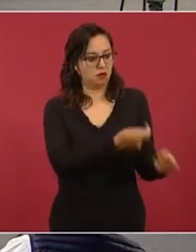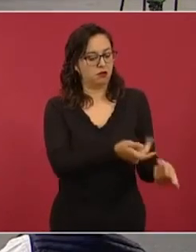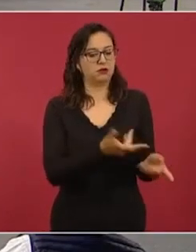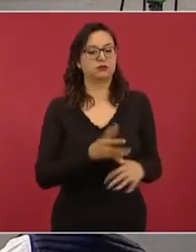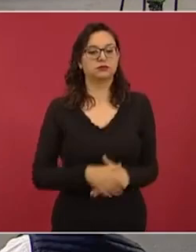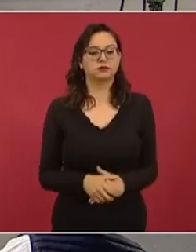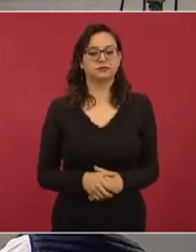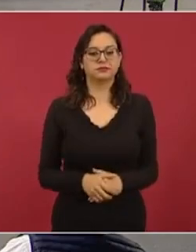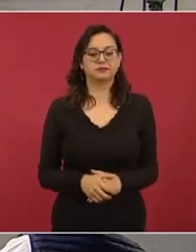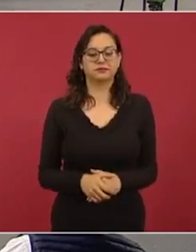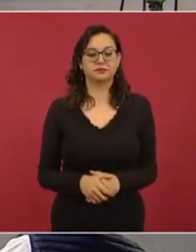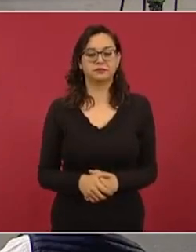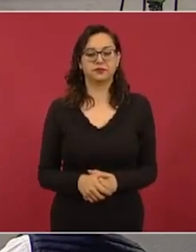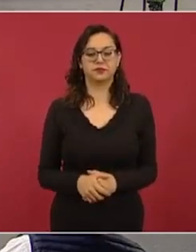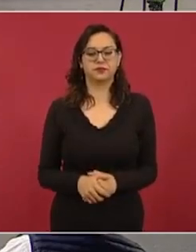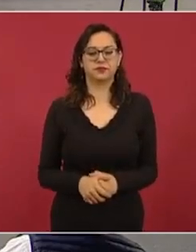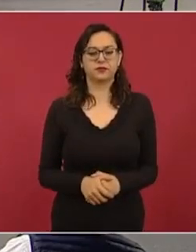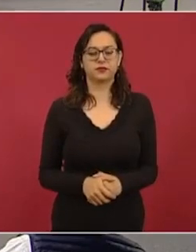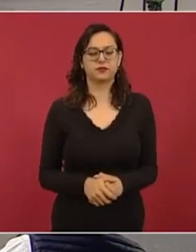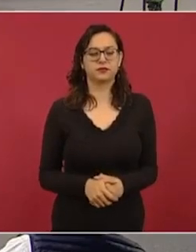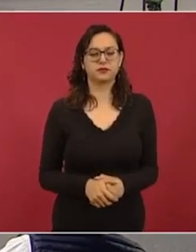Mire usted.